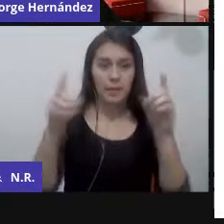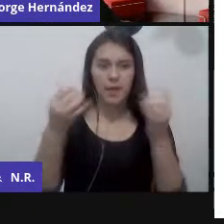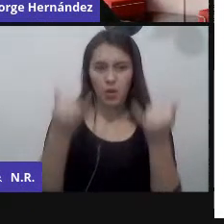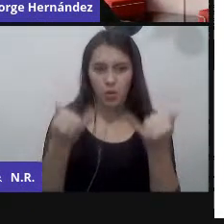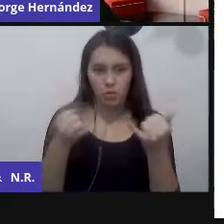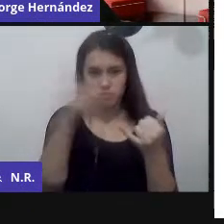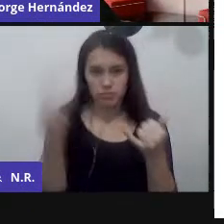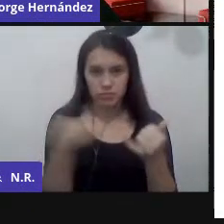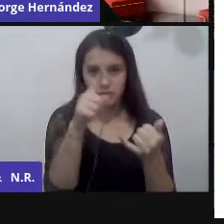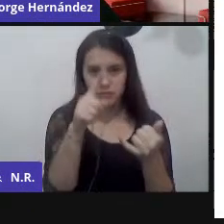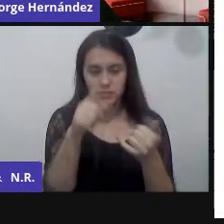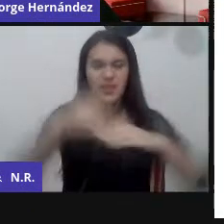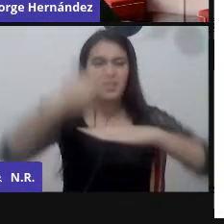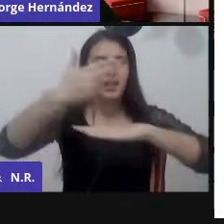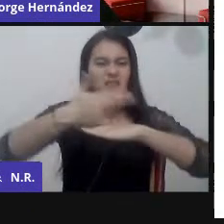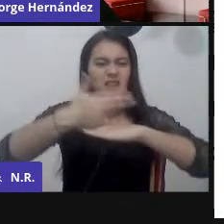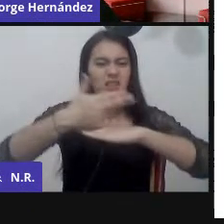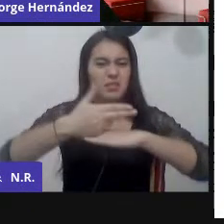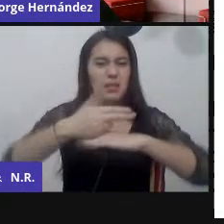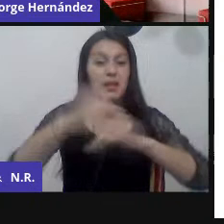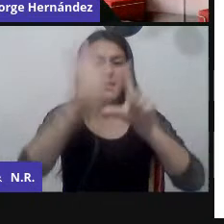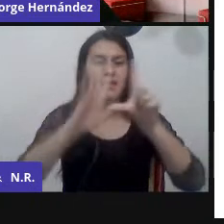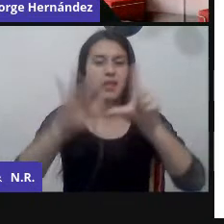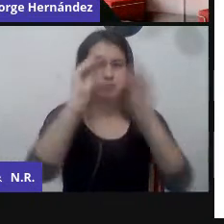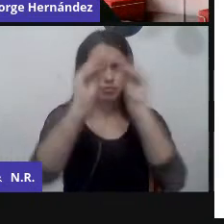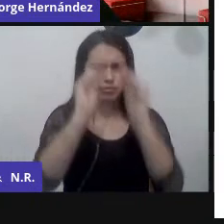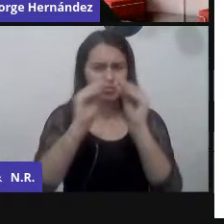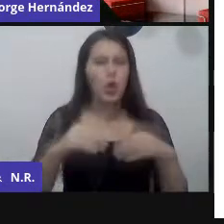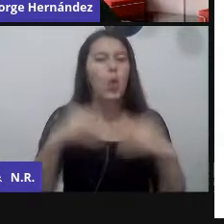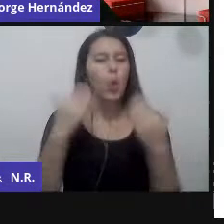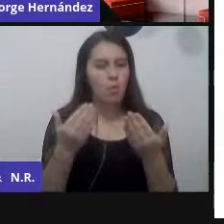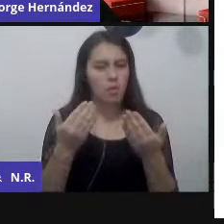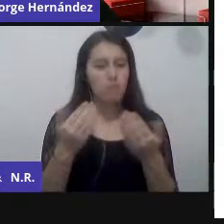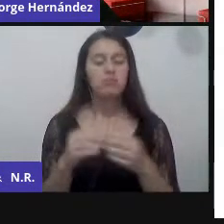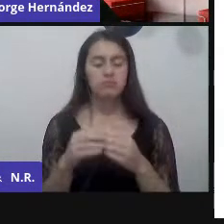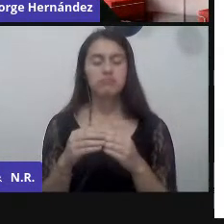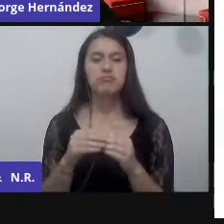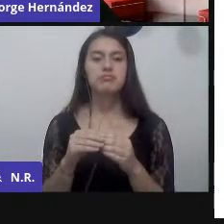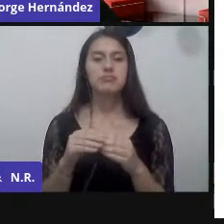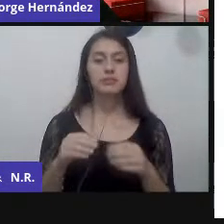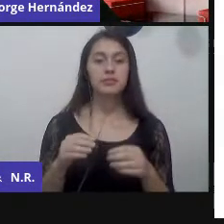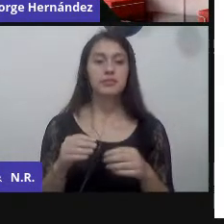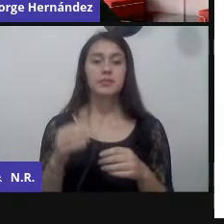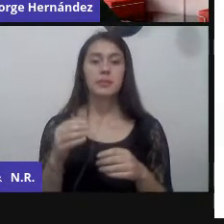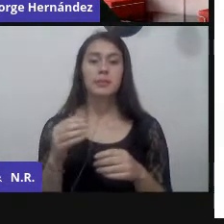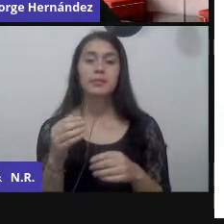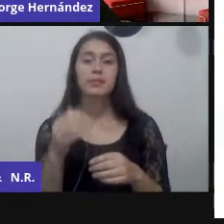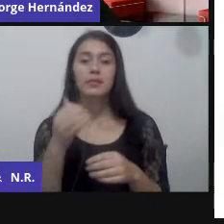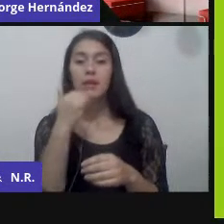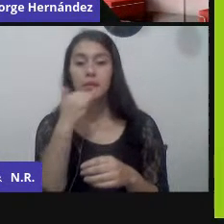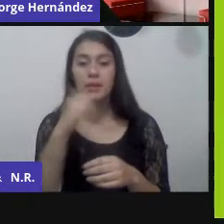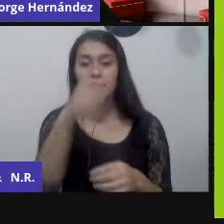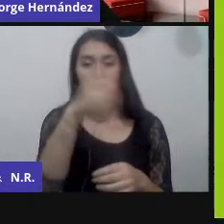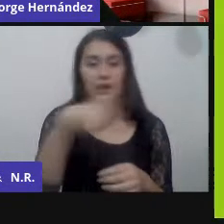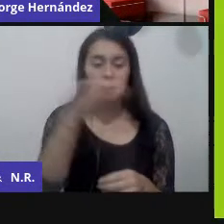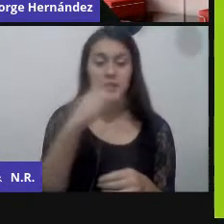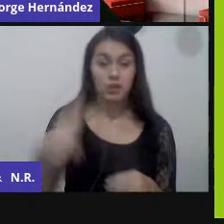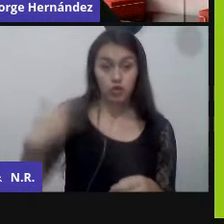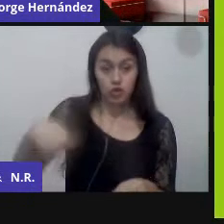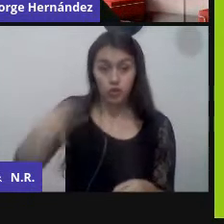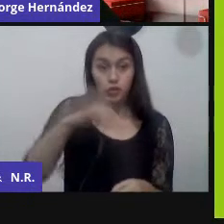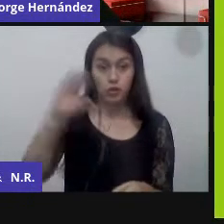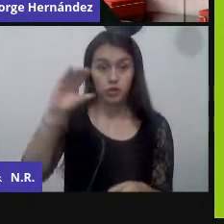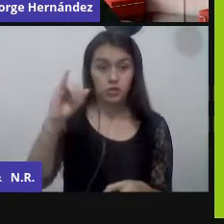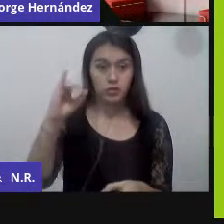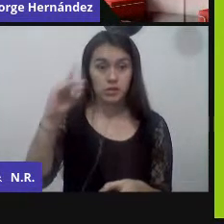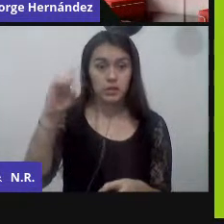hoy. ¿Listo? Este no tiene el perfil del invitado porque, pues, nosotros desde el CIDE, tanto Jorge como yo,